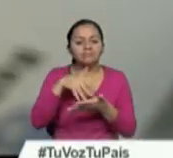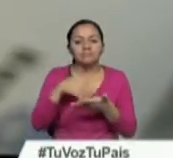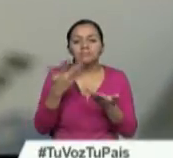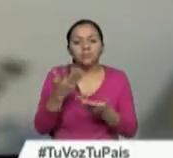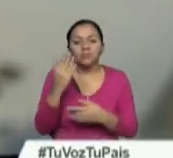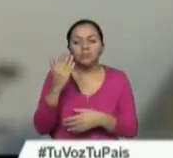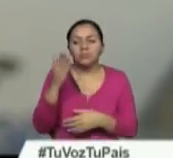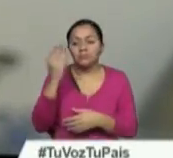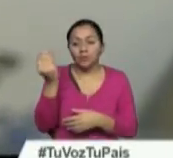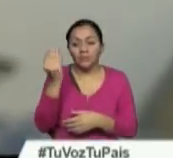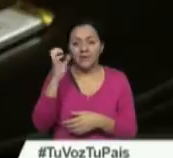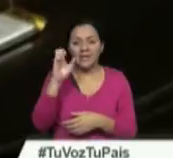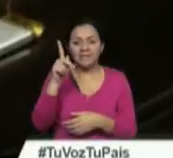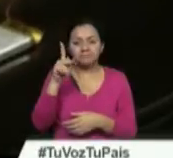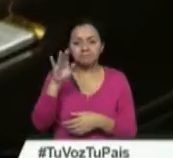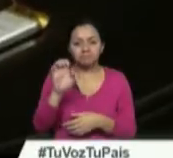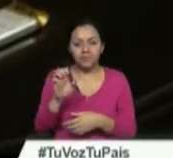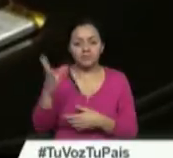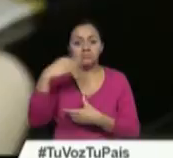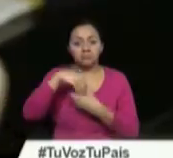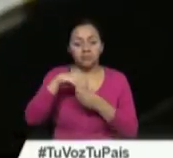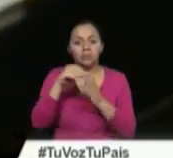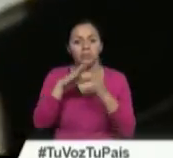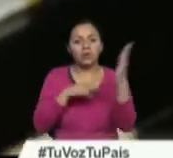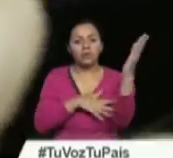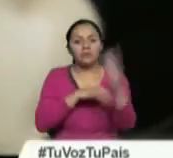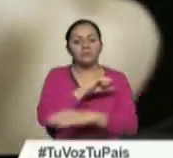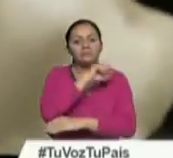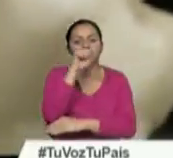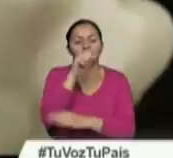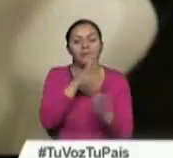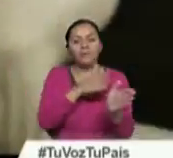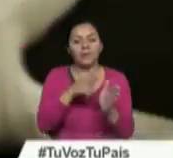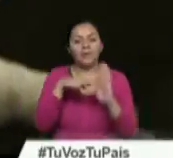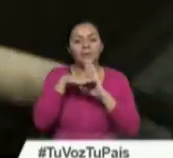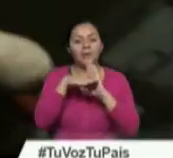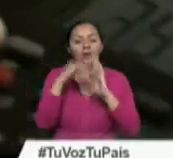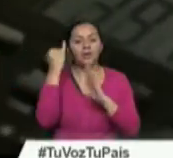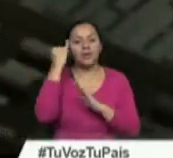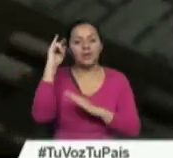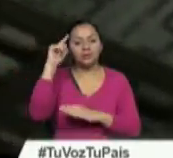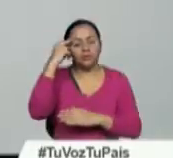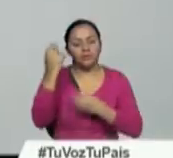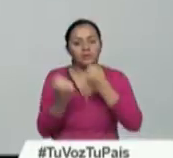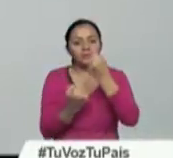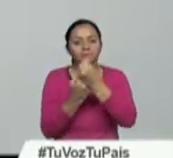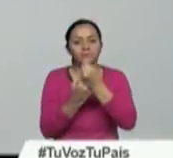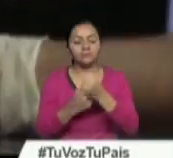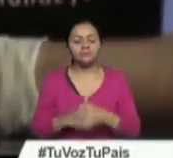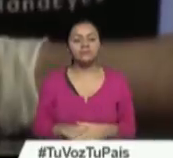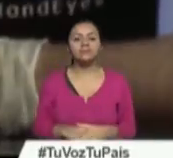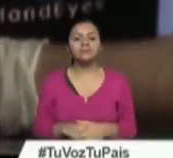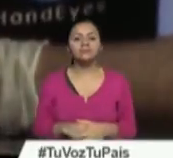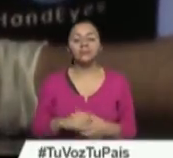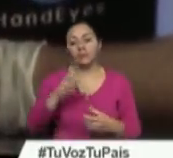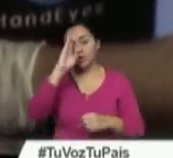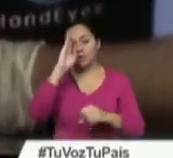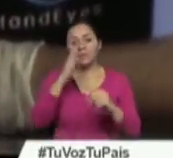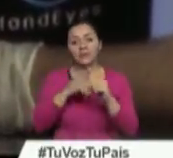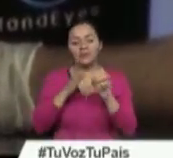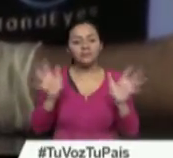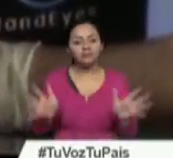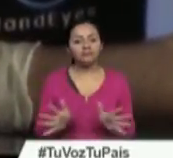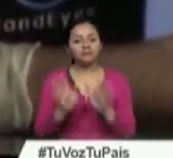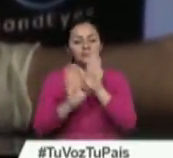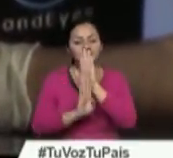Ejército ESPE y forma parte de los proyectos ganadores del programa Banco de Ideas que impulsa el Gobierno Nacional, con el objetivo de promover